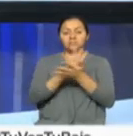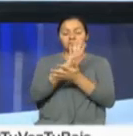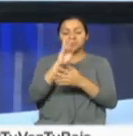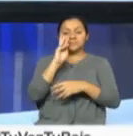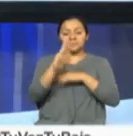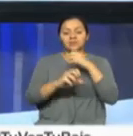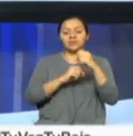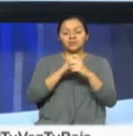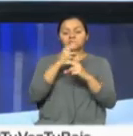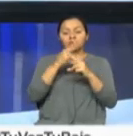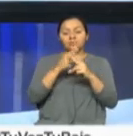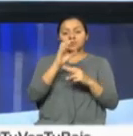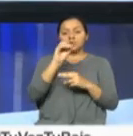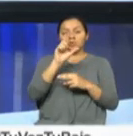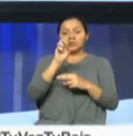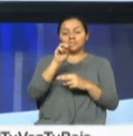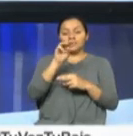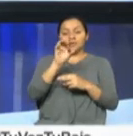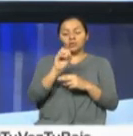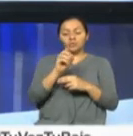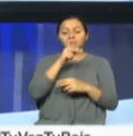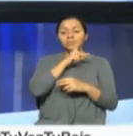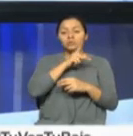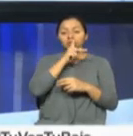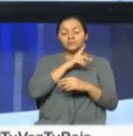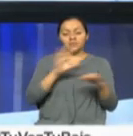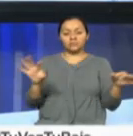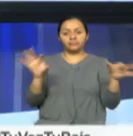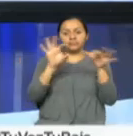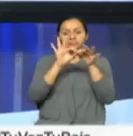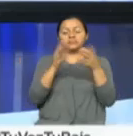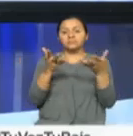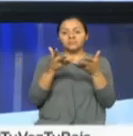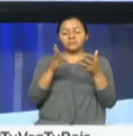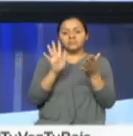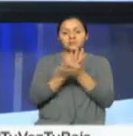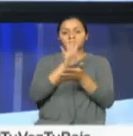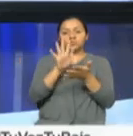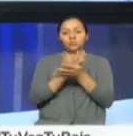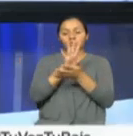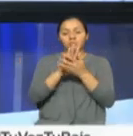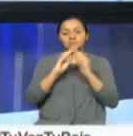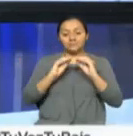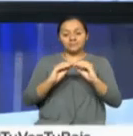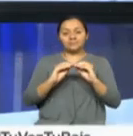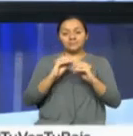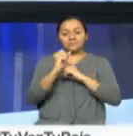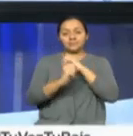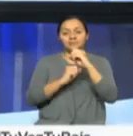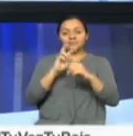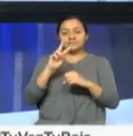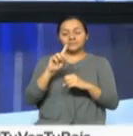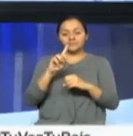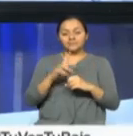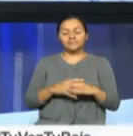Milenio Olmedo, esto en Puerto Viejo, interconectado con unidades educativas del Milenio Siglo XXI.